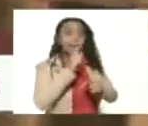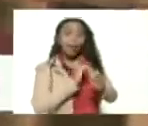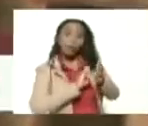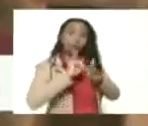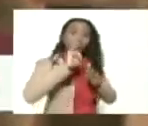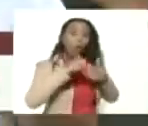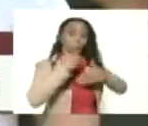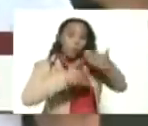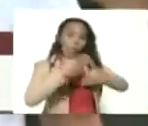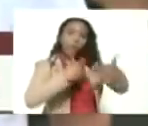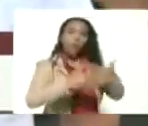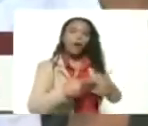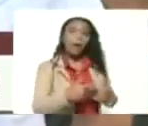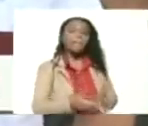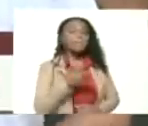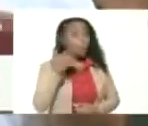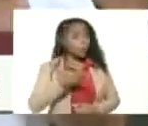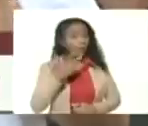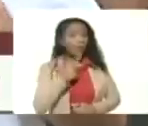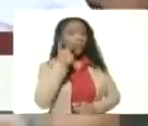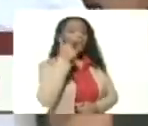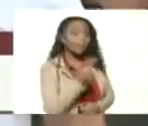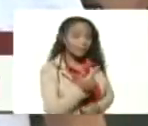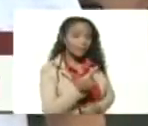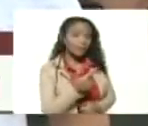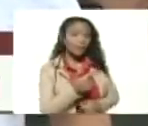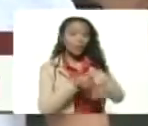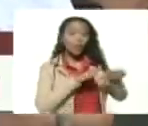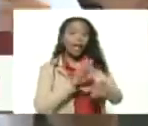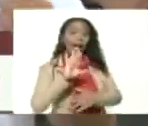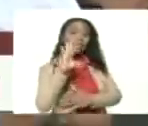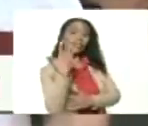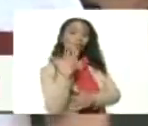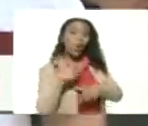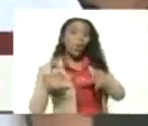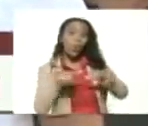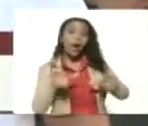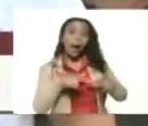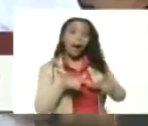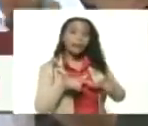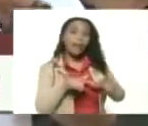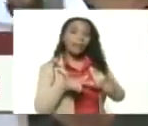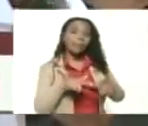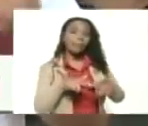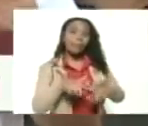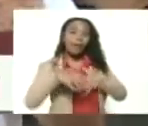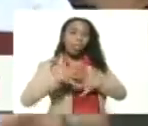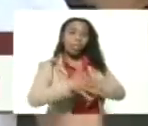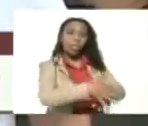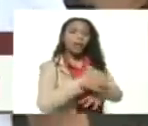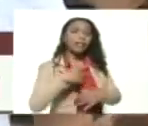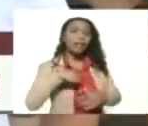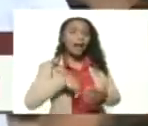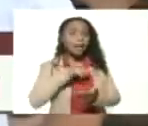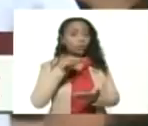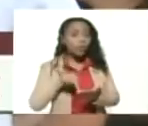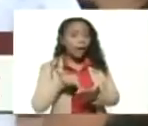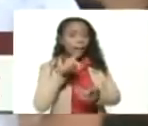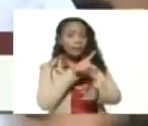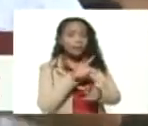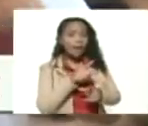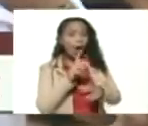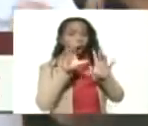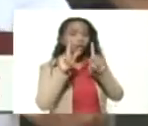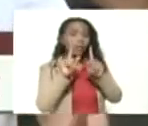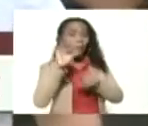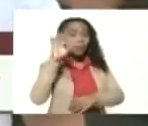aparato productivo. También importante decir que Cojedes ocupa el quinto lugar del rebaño nacional, un 11% de nuestro